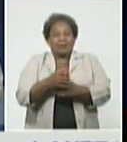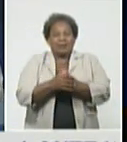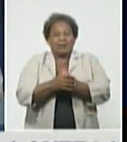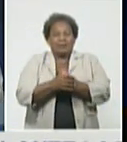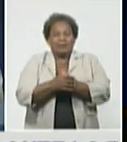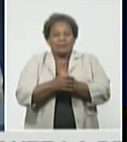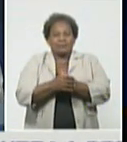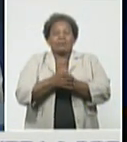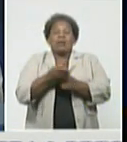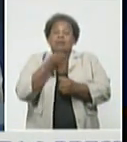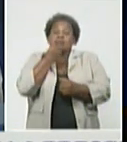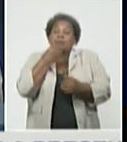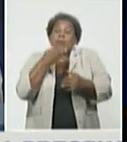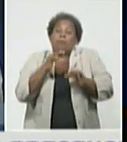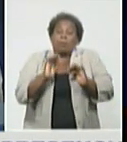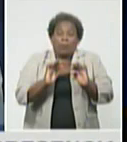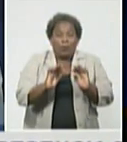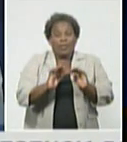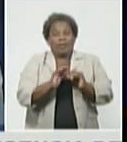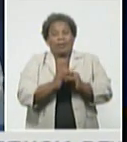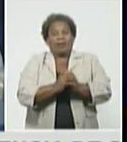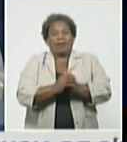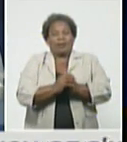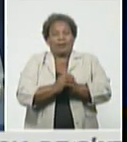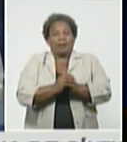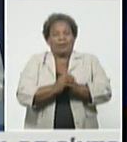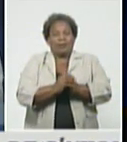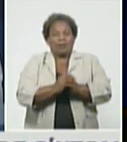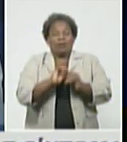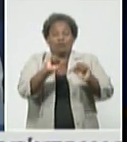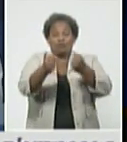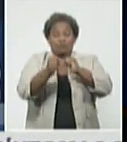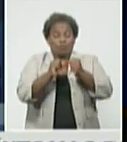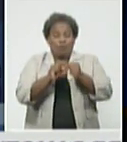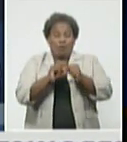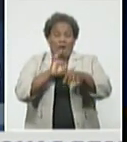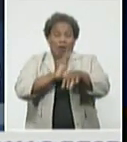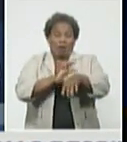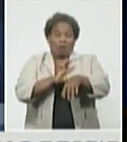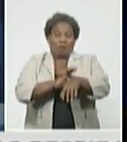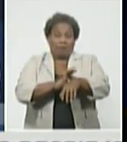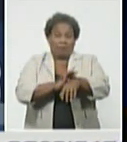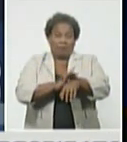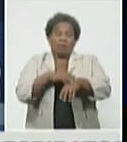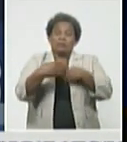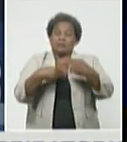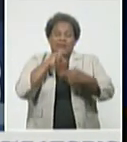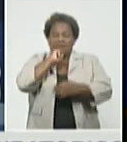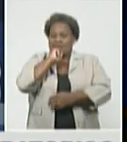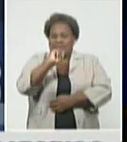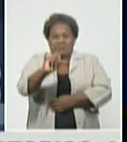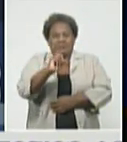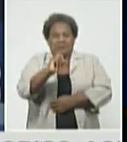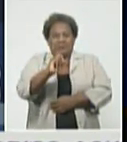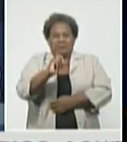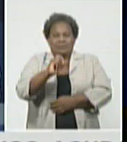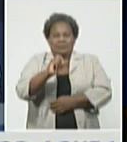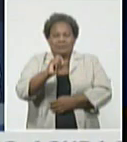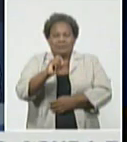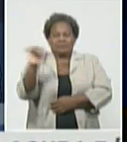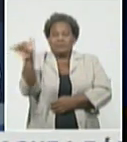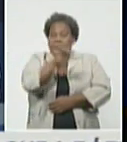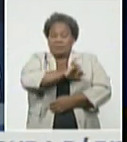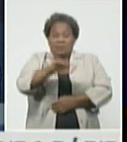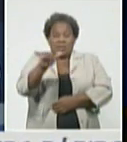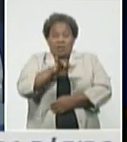la posibilidad de control de la enfermedad, que realmente se ha hecho muy difícil. Igualmente, ella nos